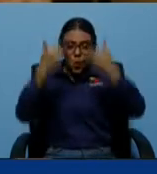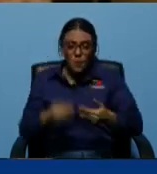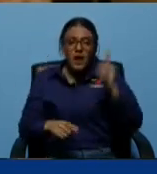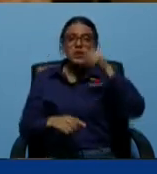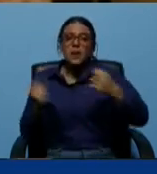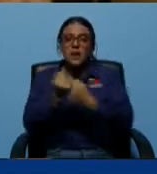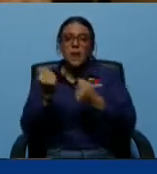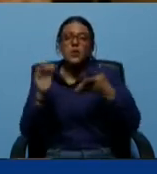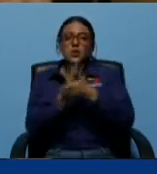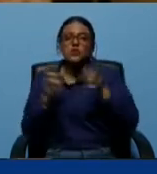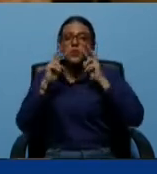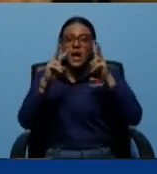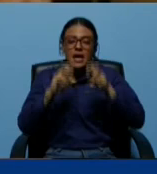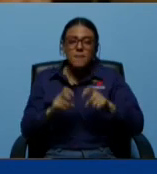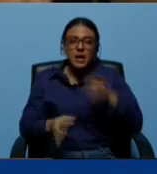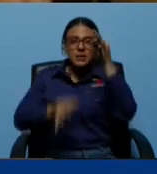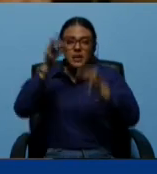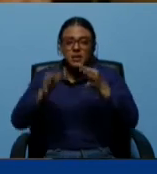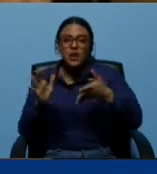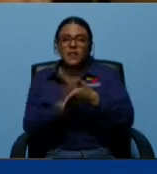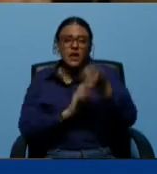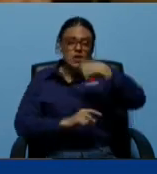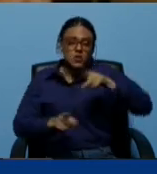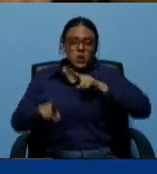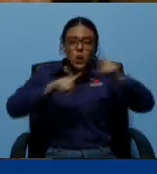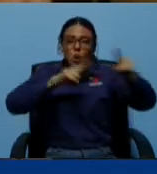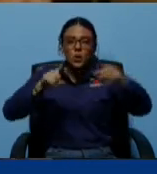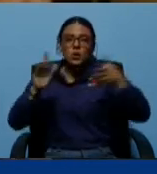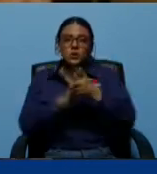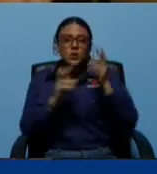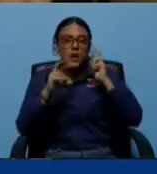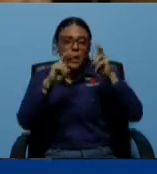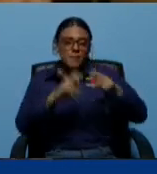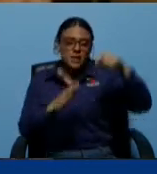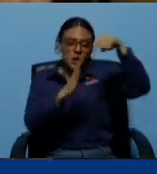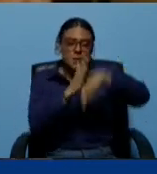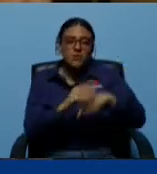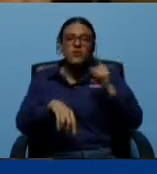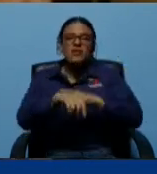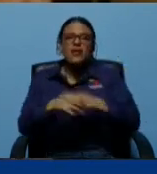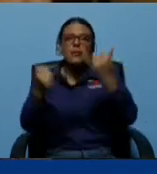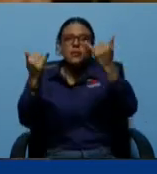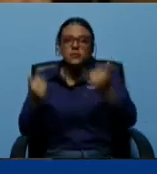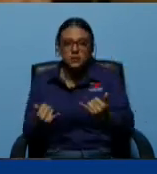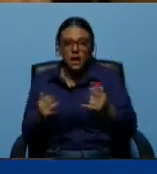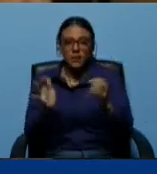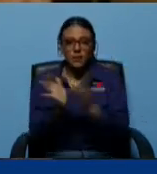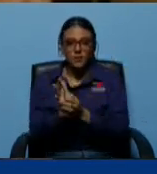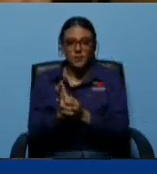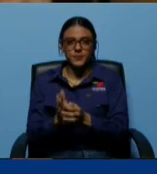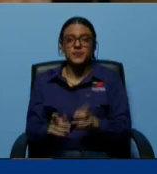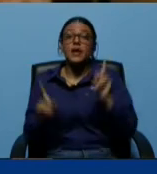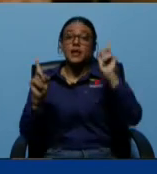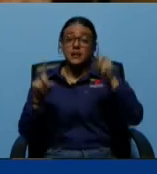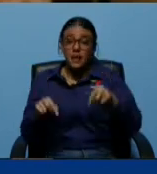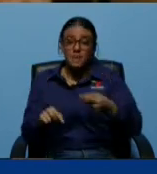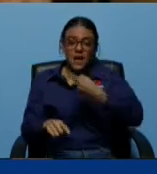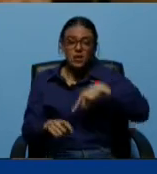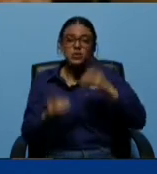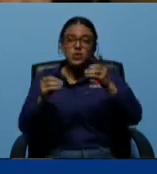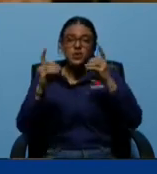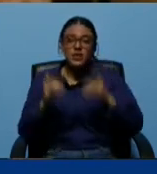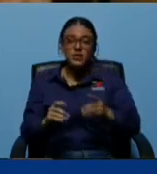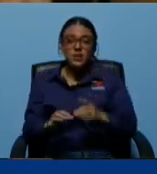Penal, para coordinar estas investigaciones en tiempo real. Asimismo, designamos